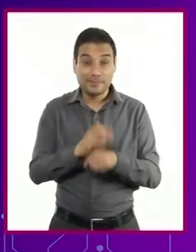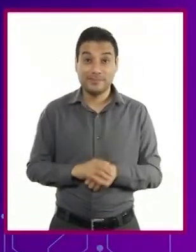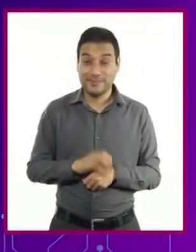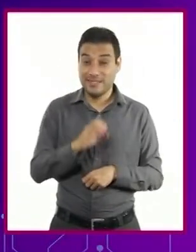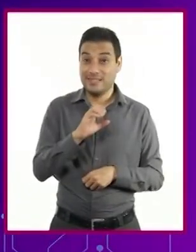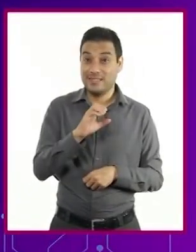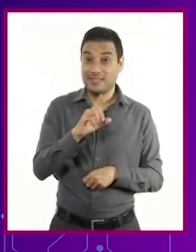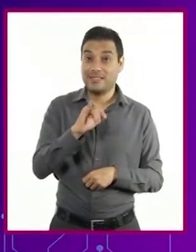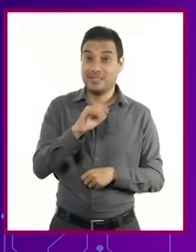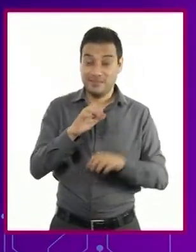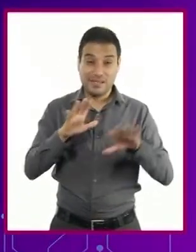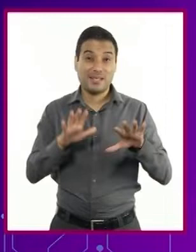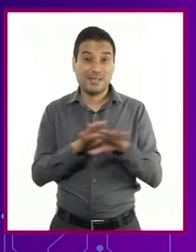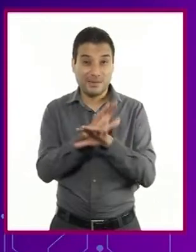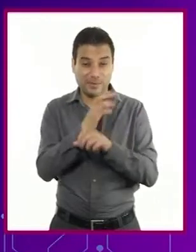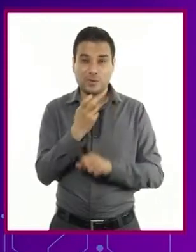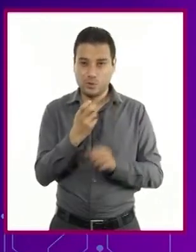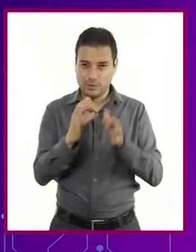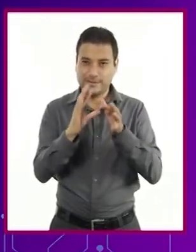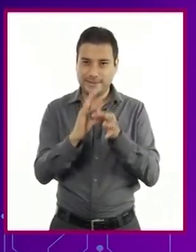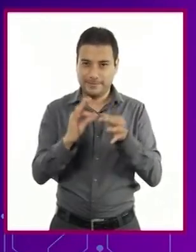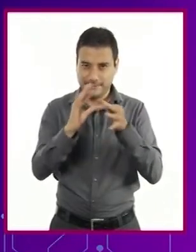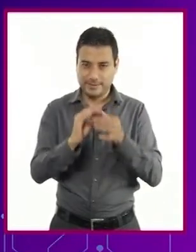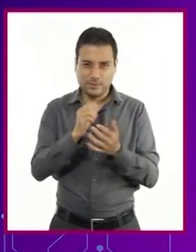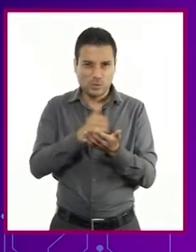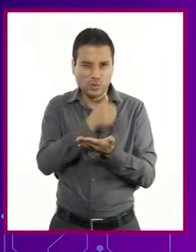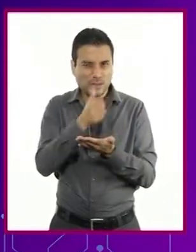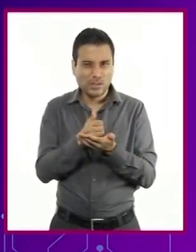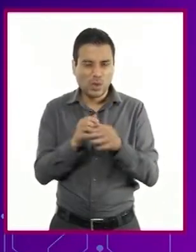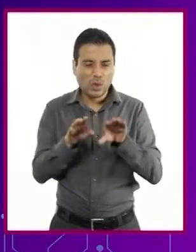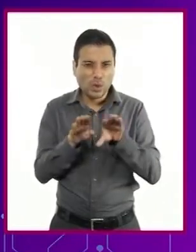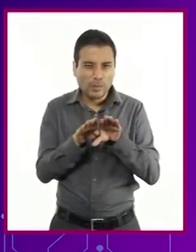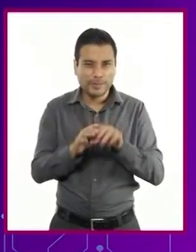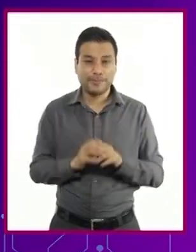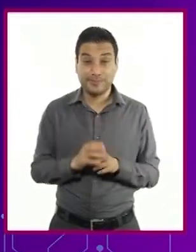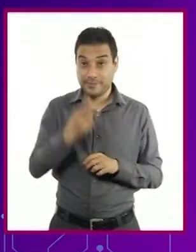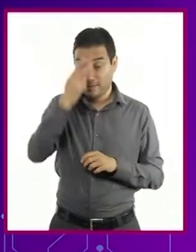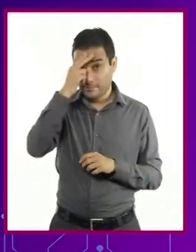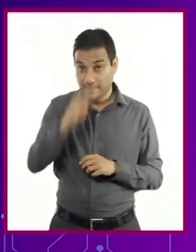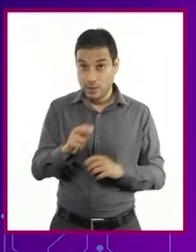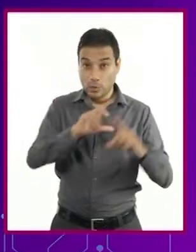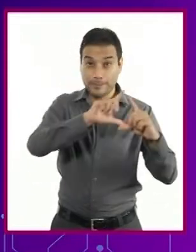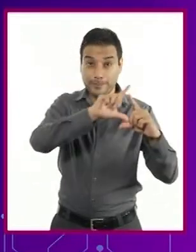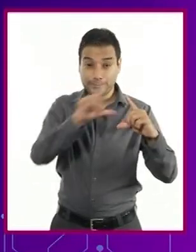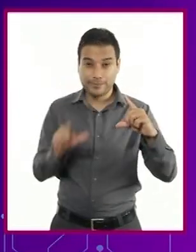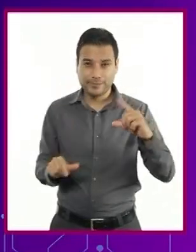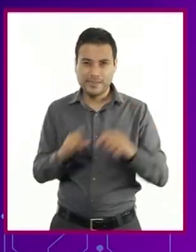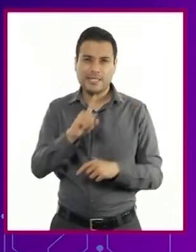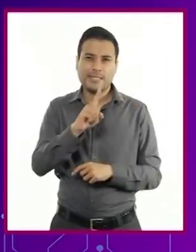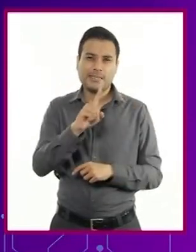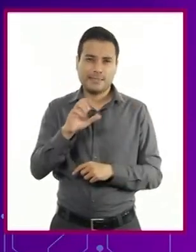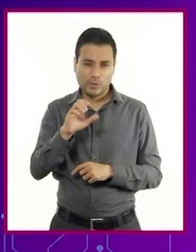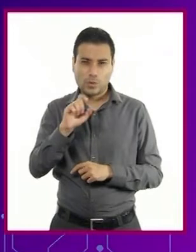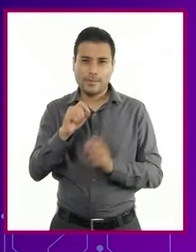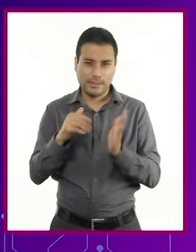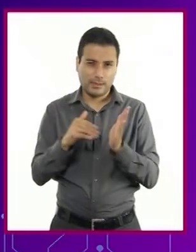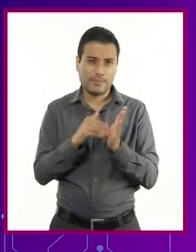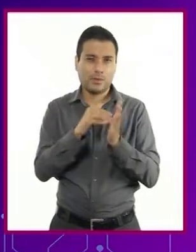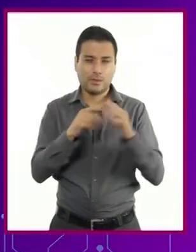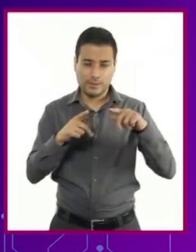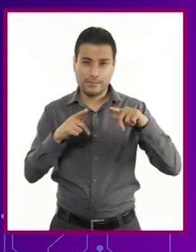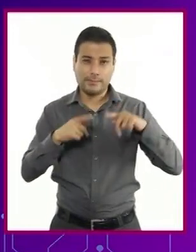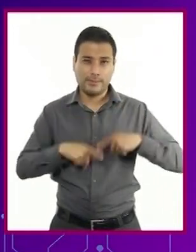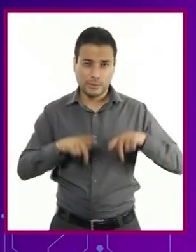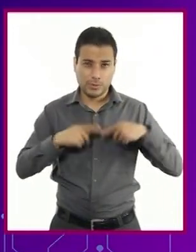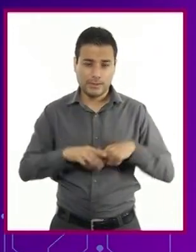Hoy hablaremos del cambio climático y las ciudades. En la República Mexicana vivimos cerca de 120 millones de personas. Muchas de las